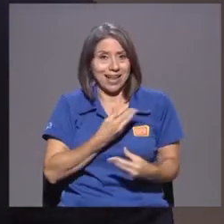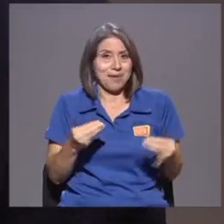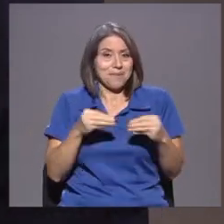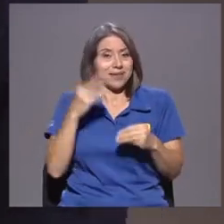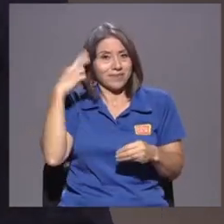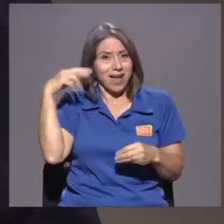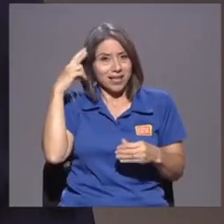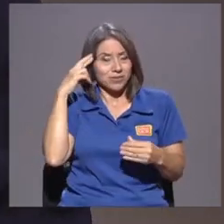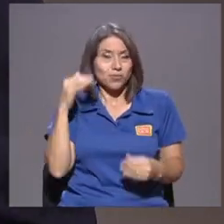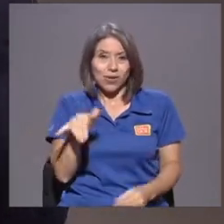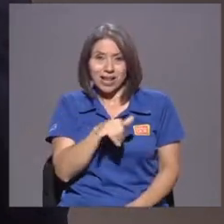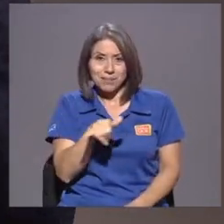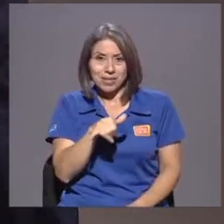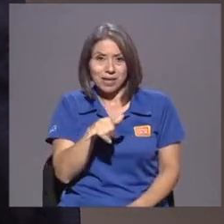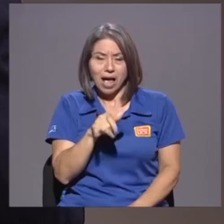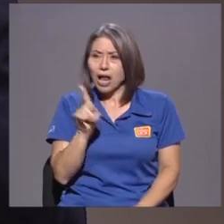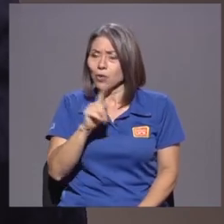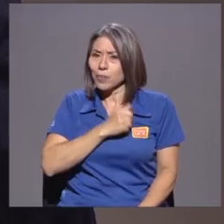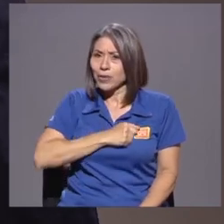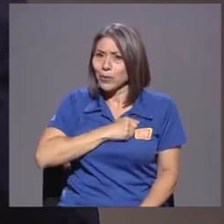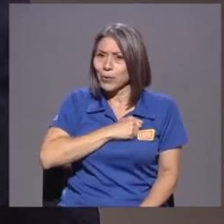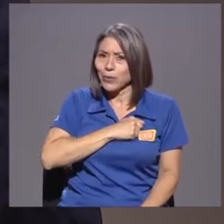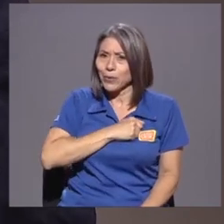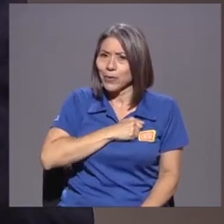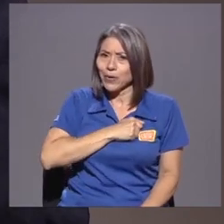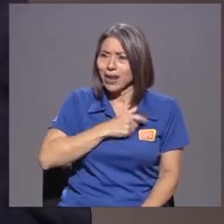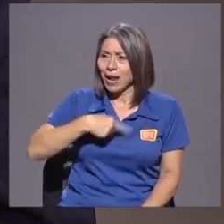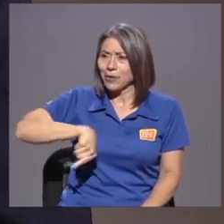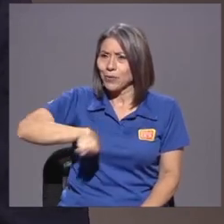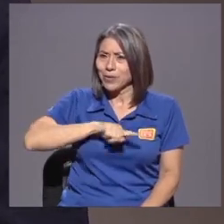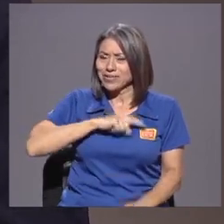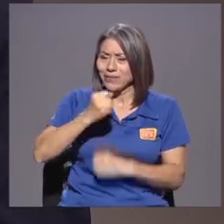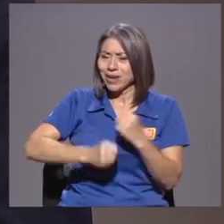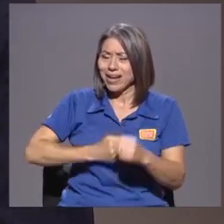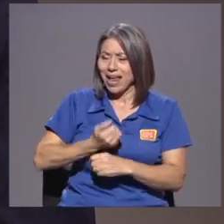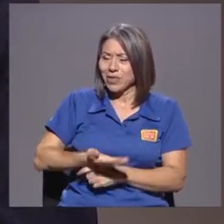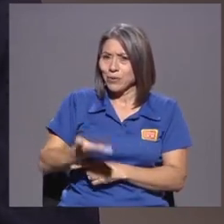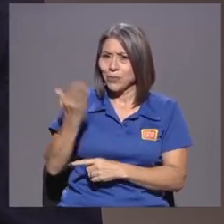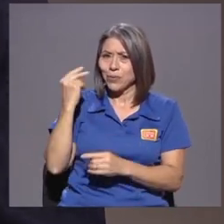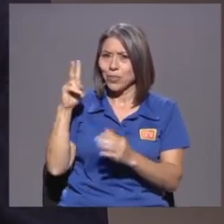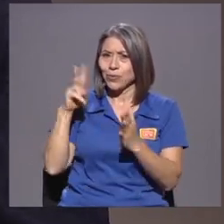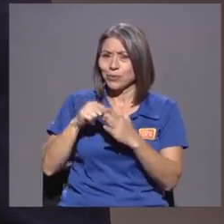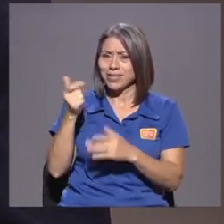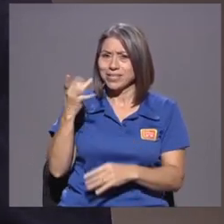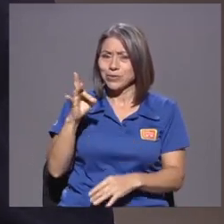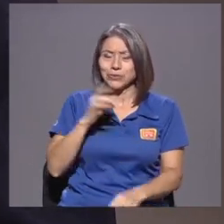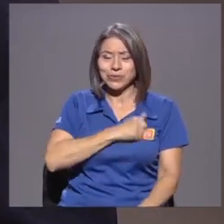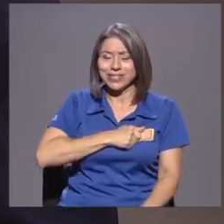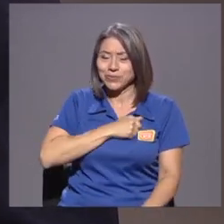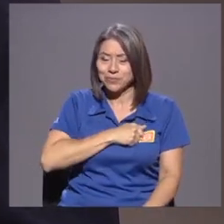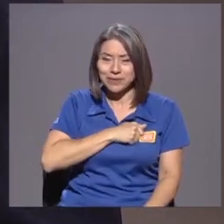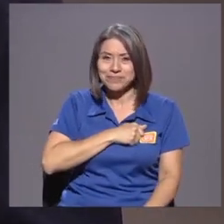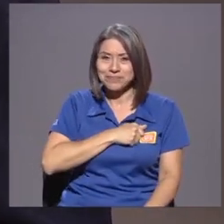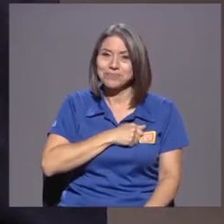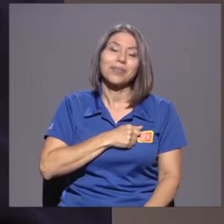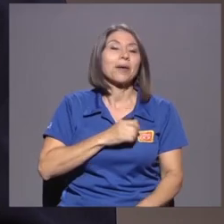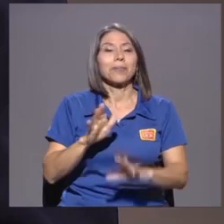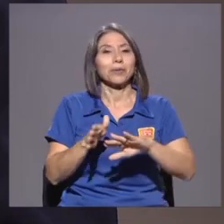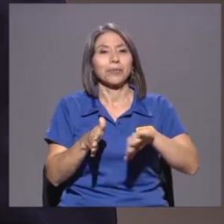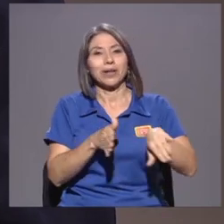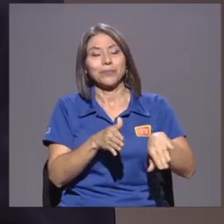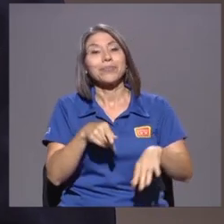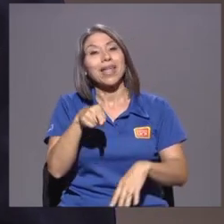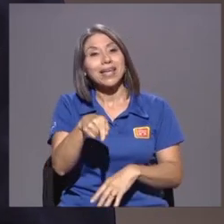el mismo en el perdón la nuestra por el 2018 disculpe pero bueno eso es una